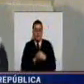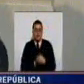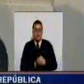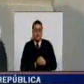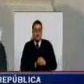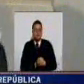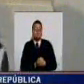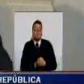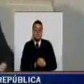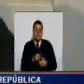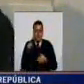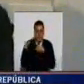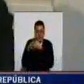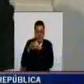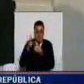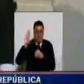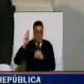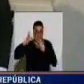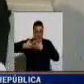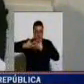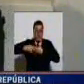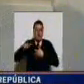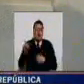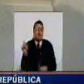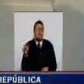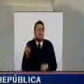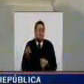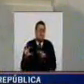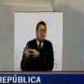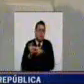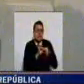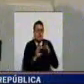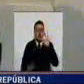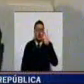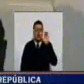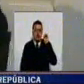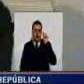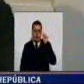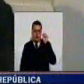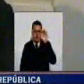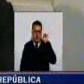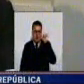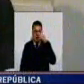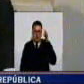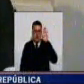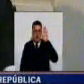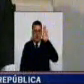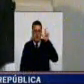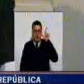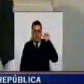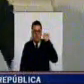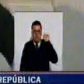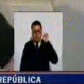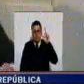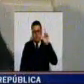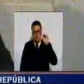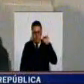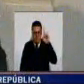Muy cercana Brookfield al señor Tony Blair. Y nos estamos acercando por otro lado a Colombia.